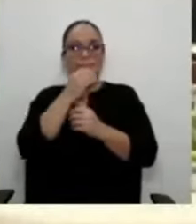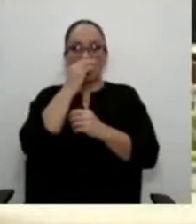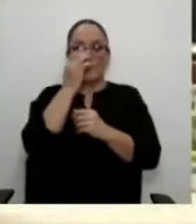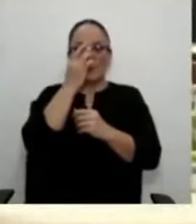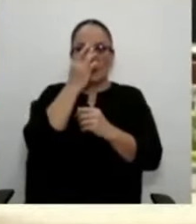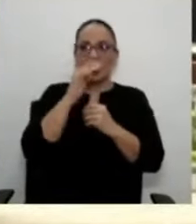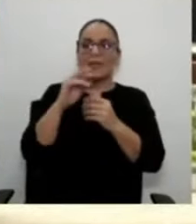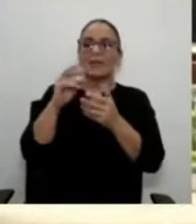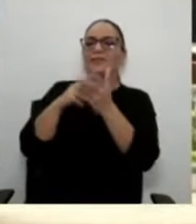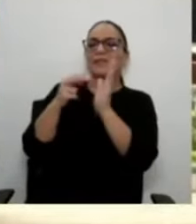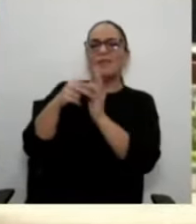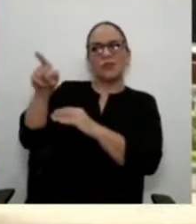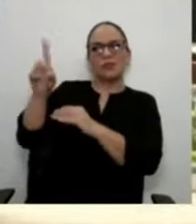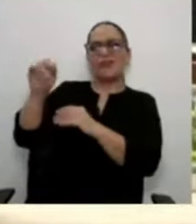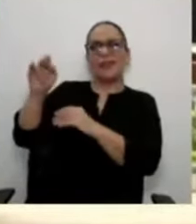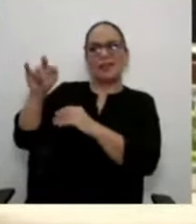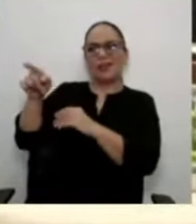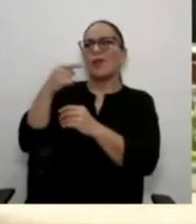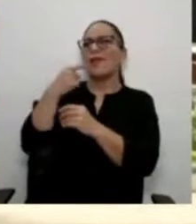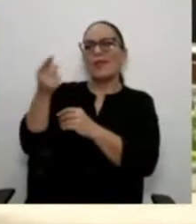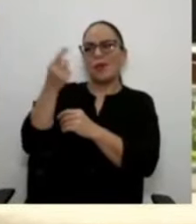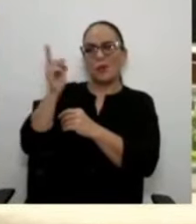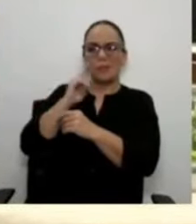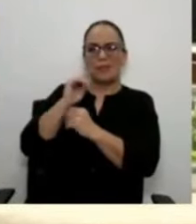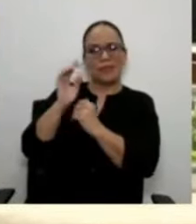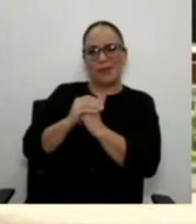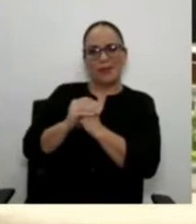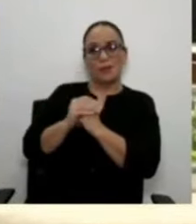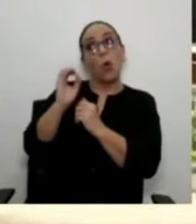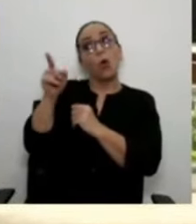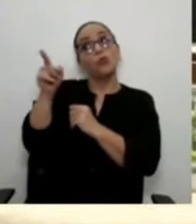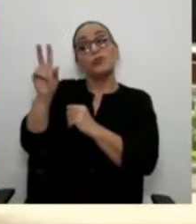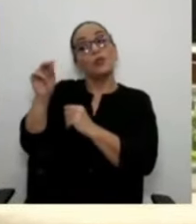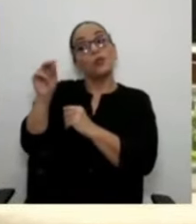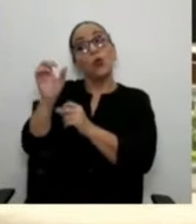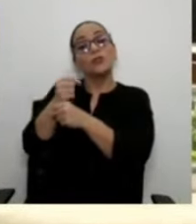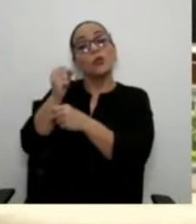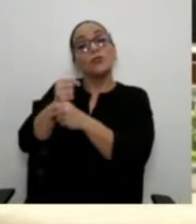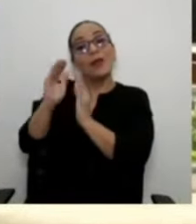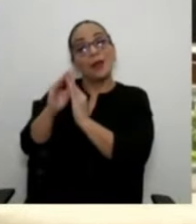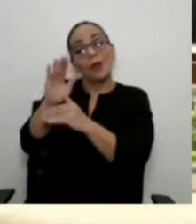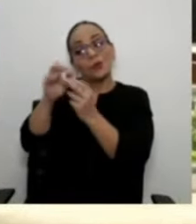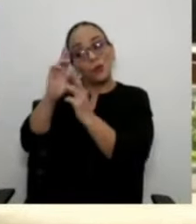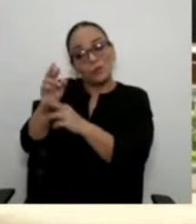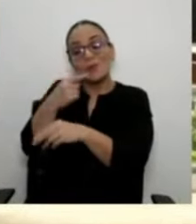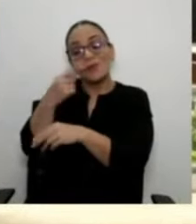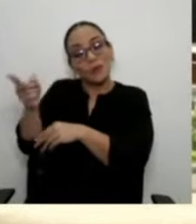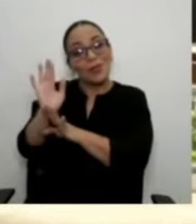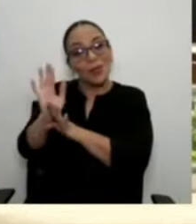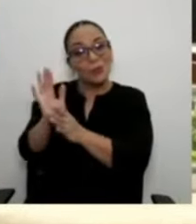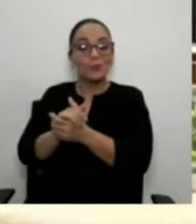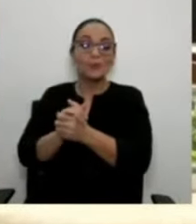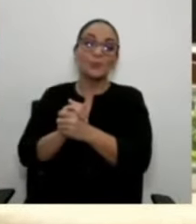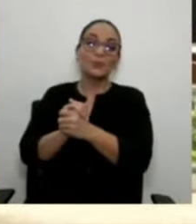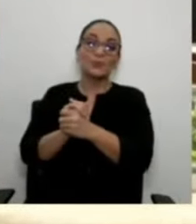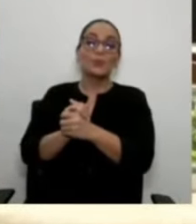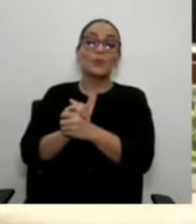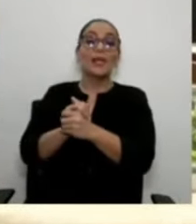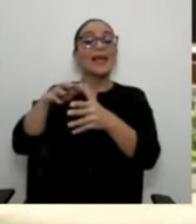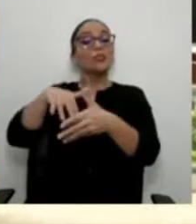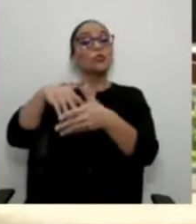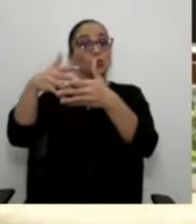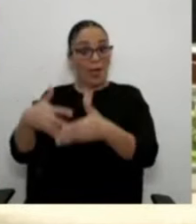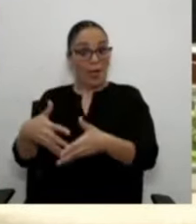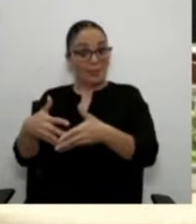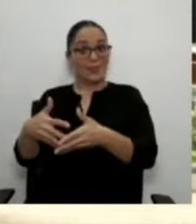bailaron con la finta, le mintieron o usted no hizo su tarea? Con todo respeto se lo digo. Los estudiantes, aquí